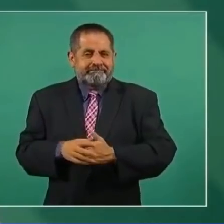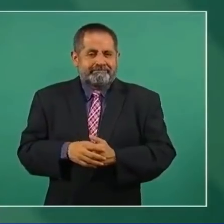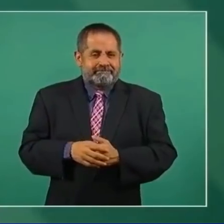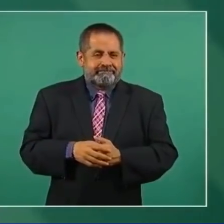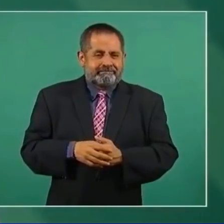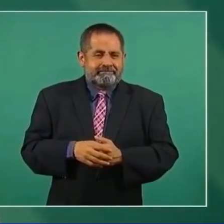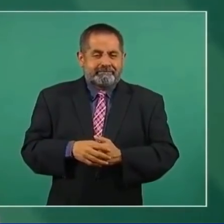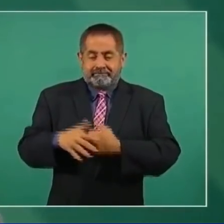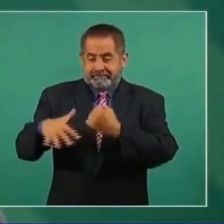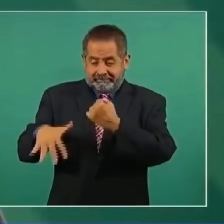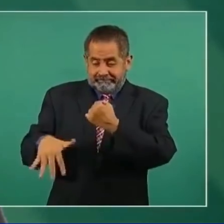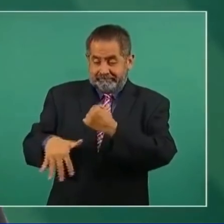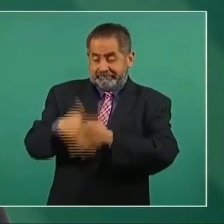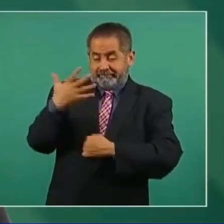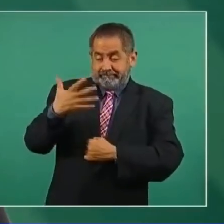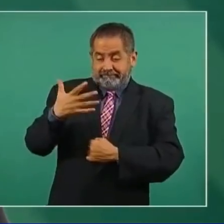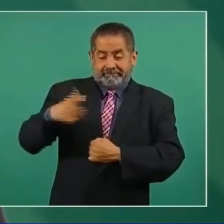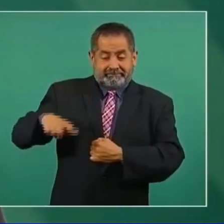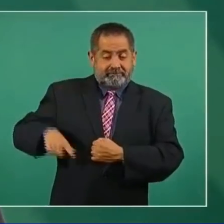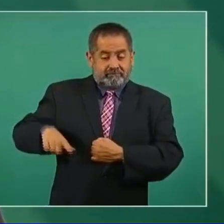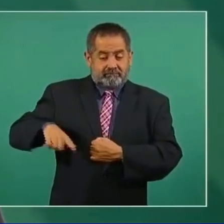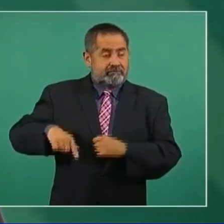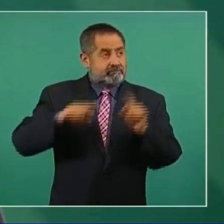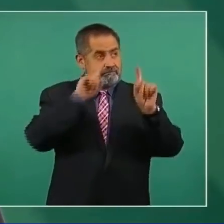de 15 gubernaturas,